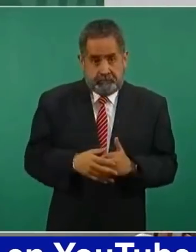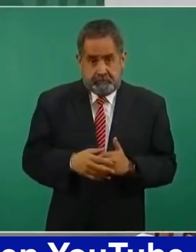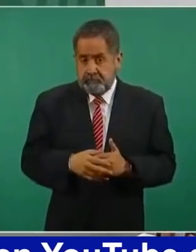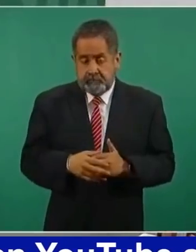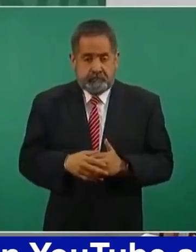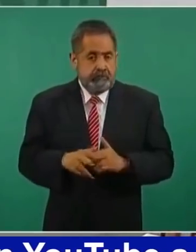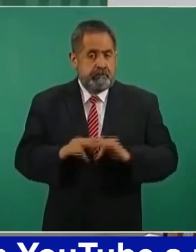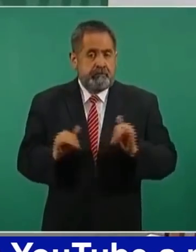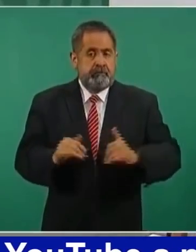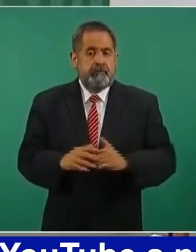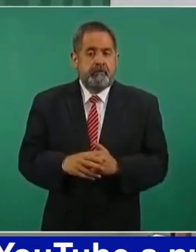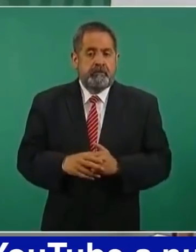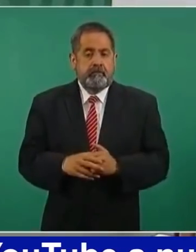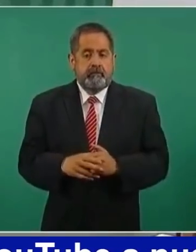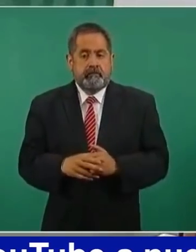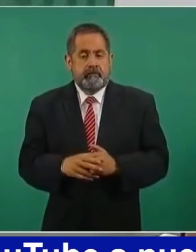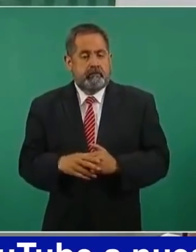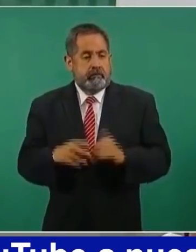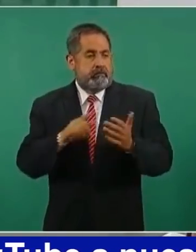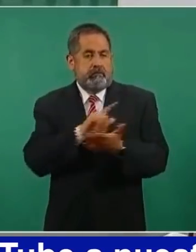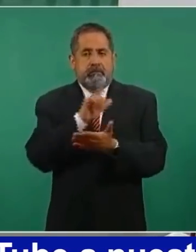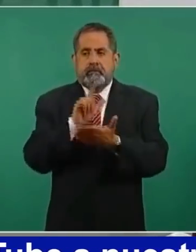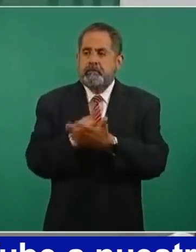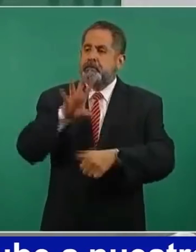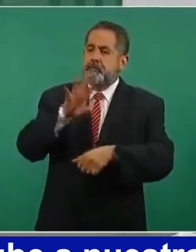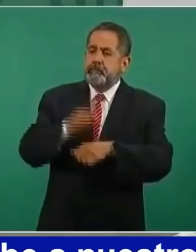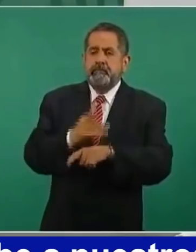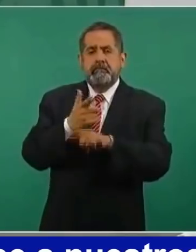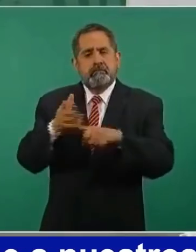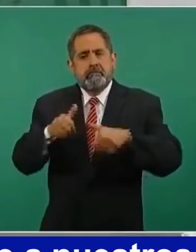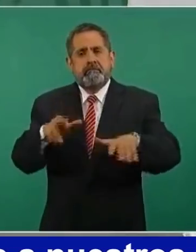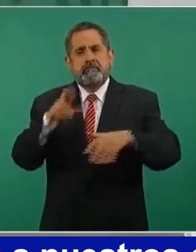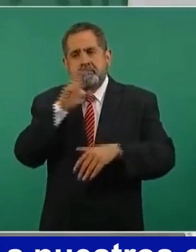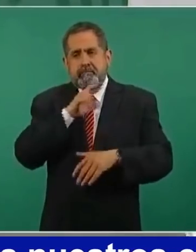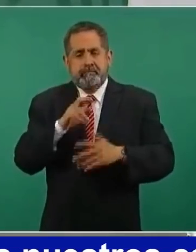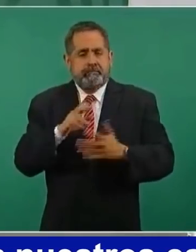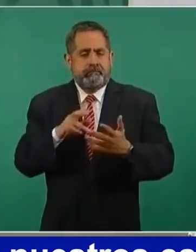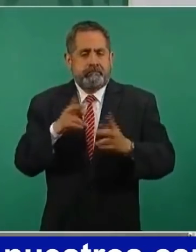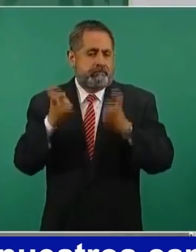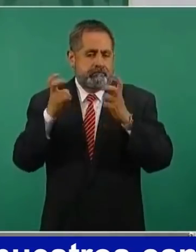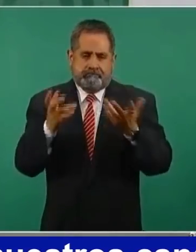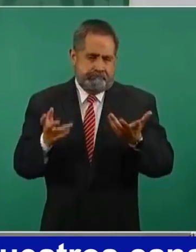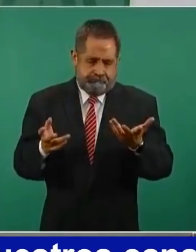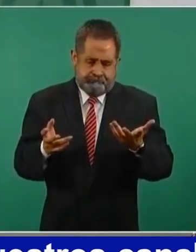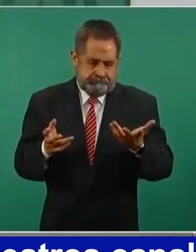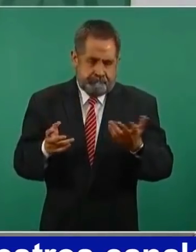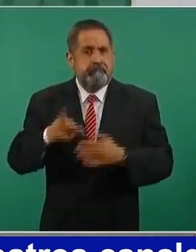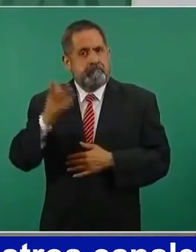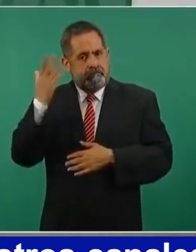que diga que está permitido robar, y sin embargo se hacía,